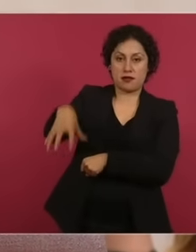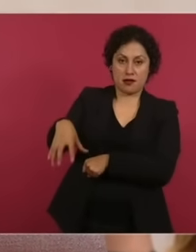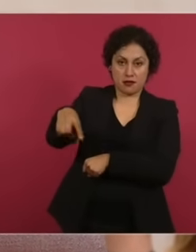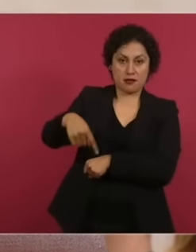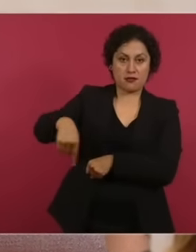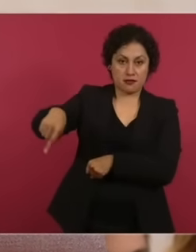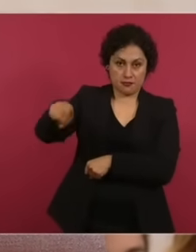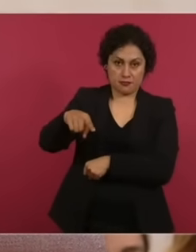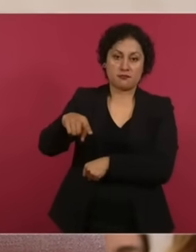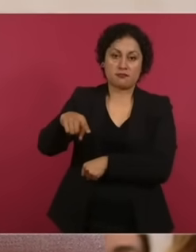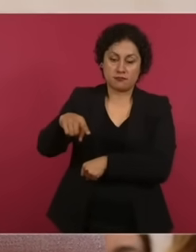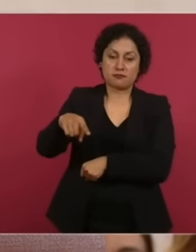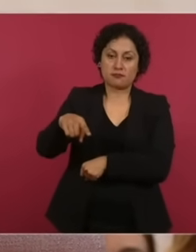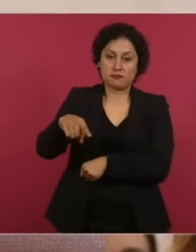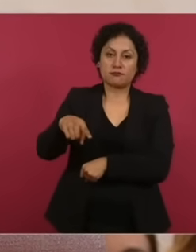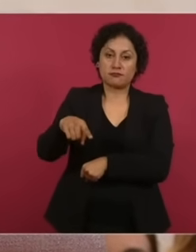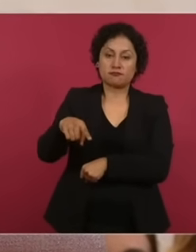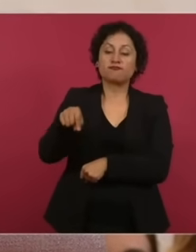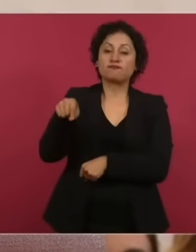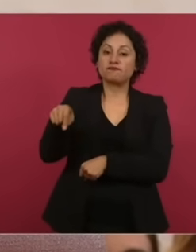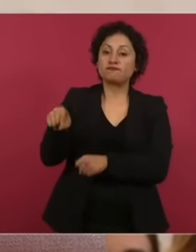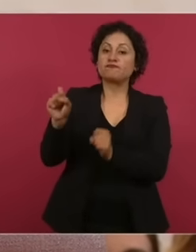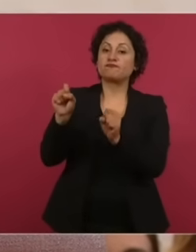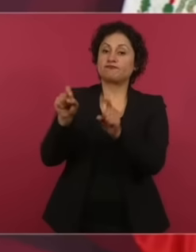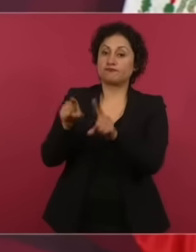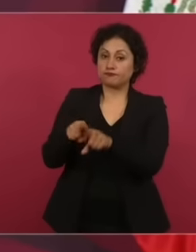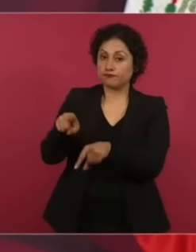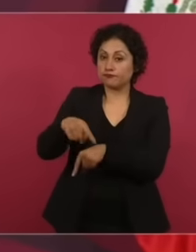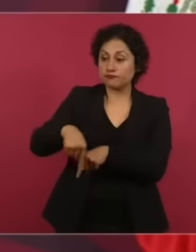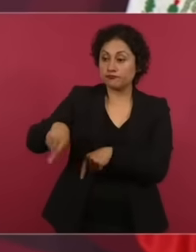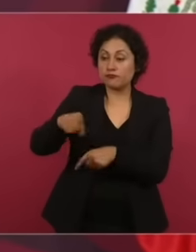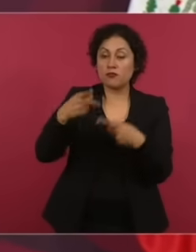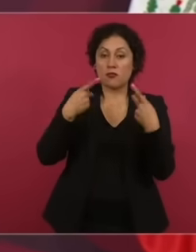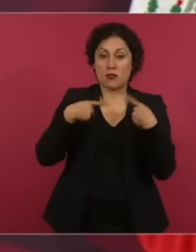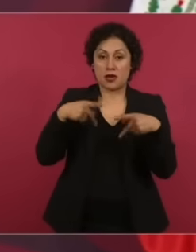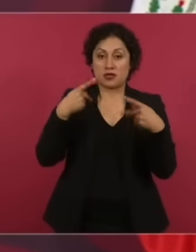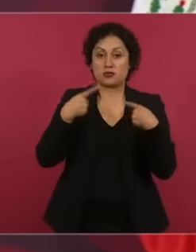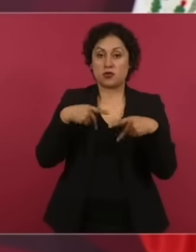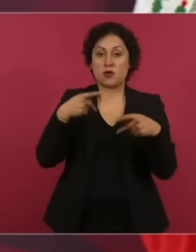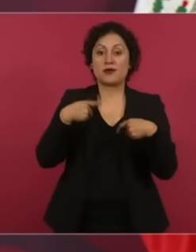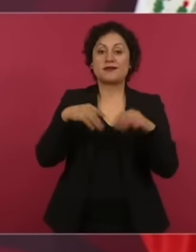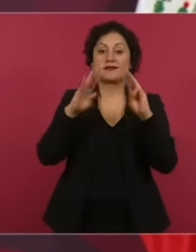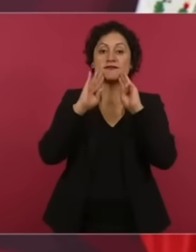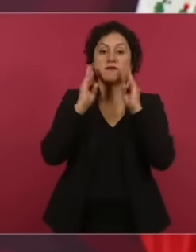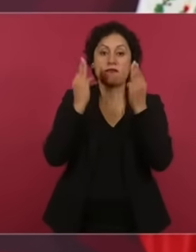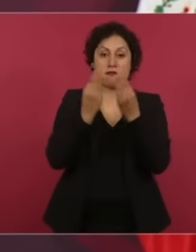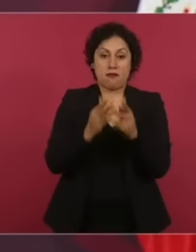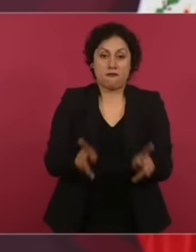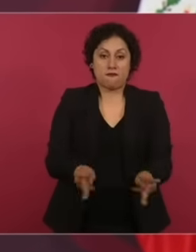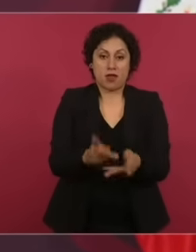presencia de grupos de narcotraficantes,